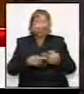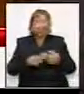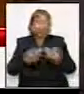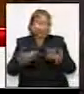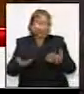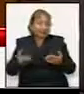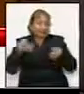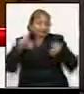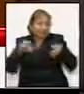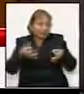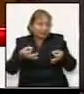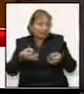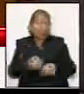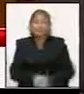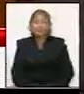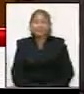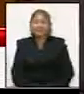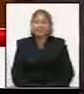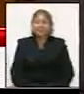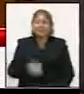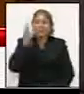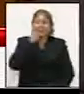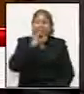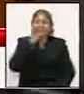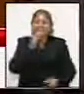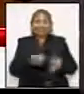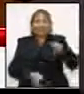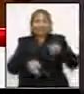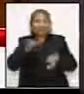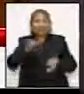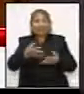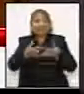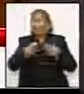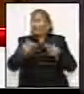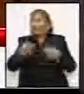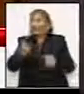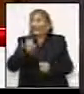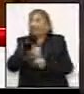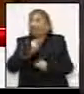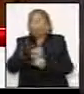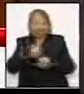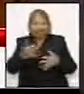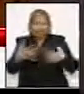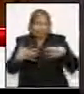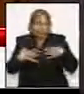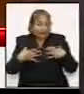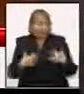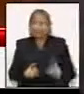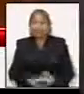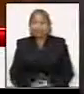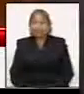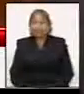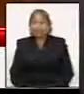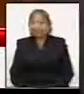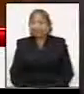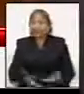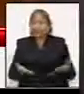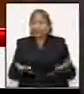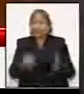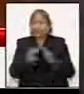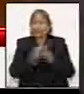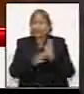efectivamente... en busca de la justicia para muchos trabajadores del sector de salud. Este proyecto de